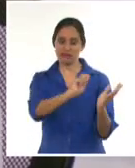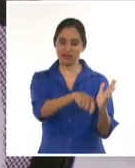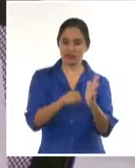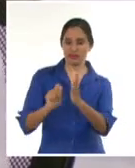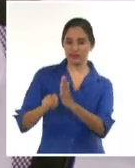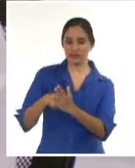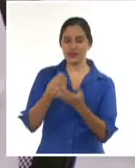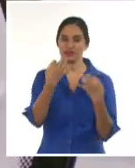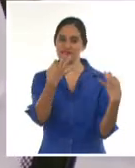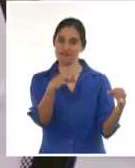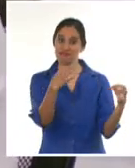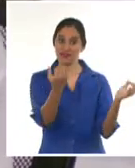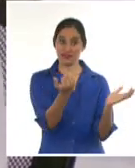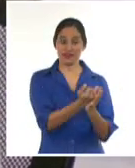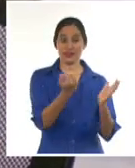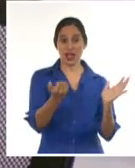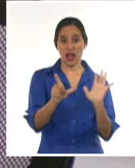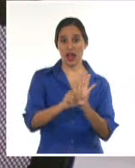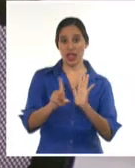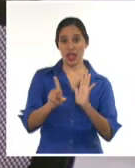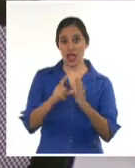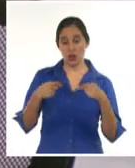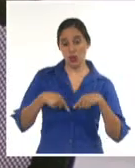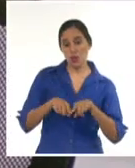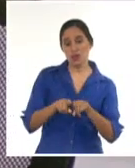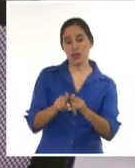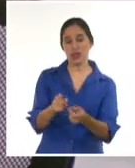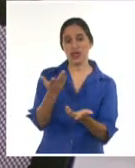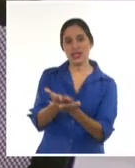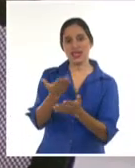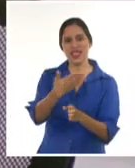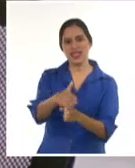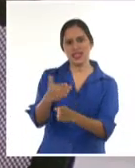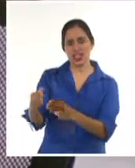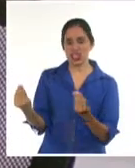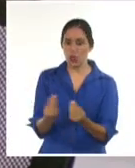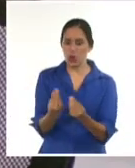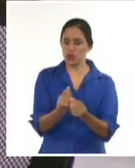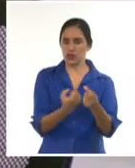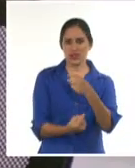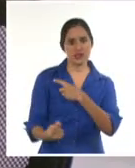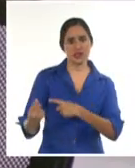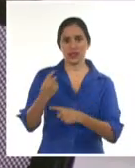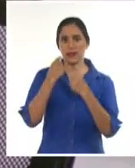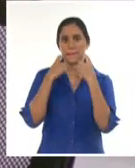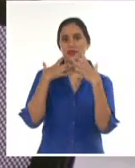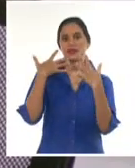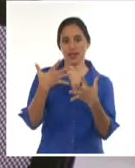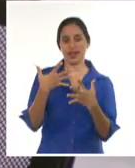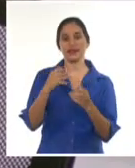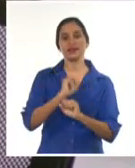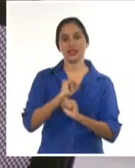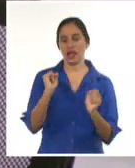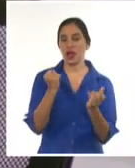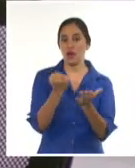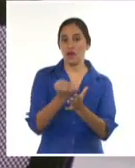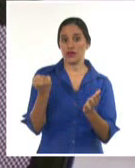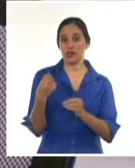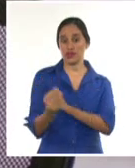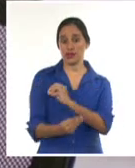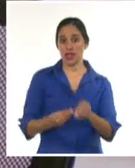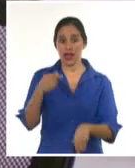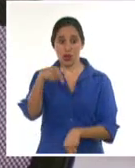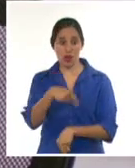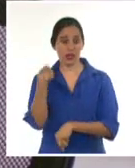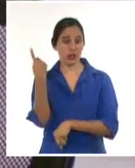proclama. La unidad en la diversidad, tan convocada como necesaria, se hizo presente. Hoy sabemos que se